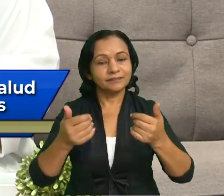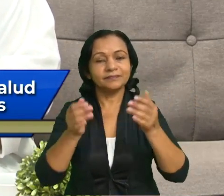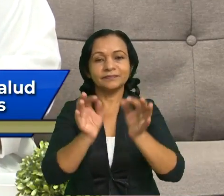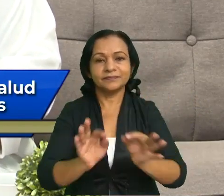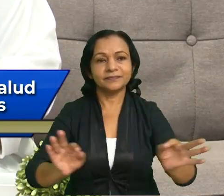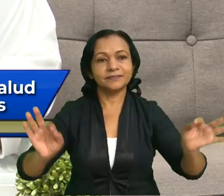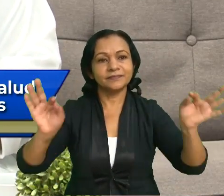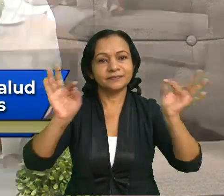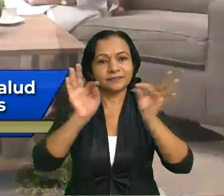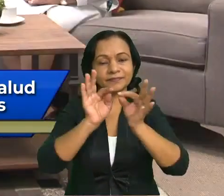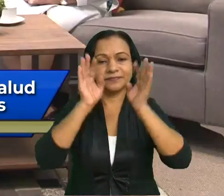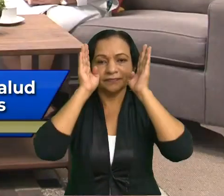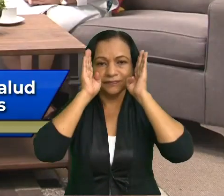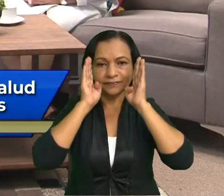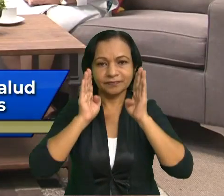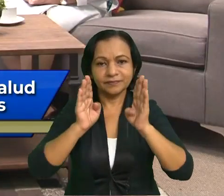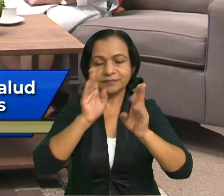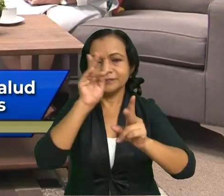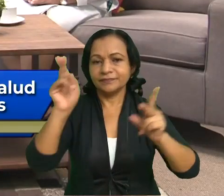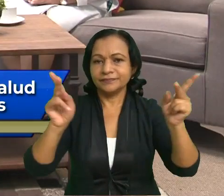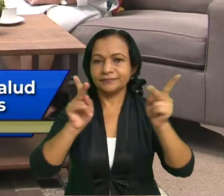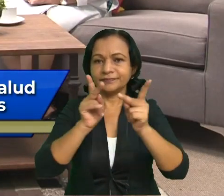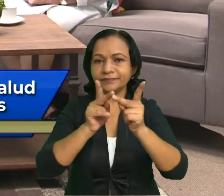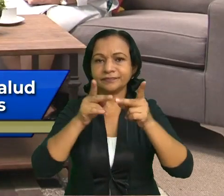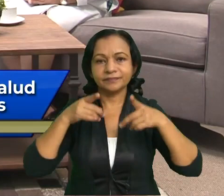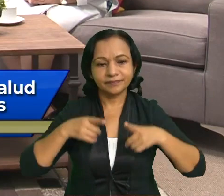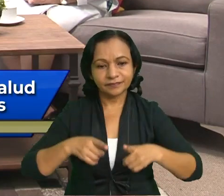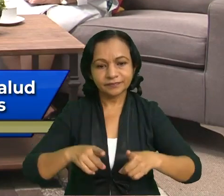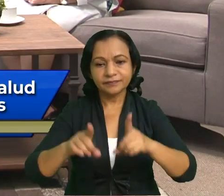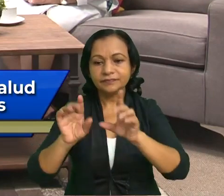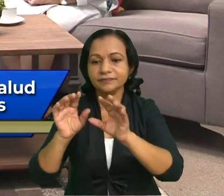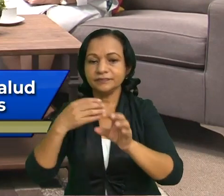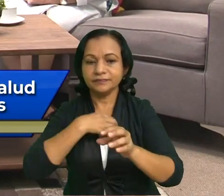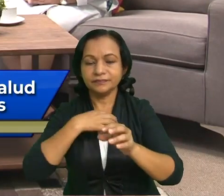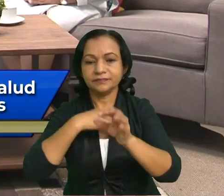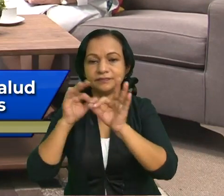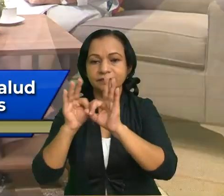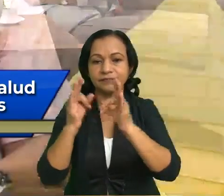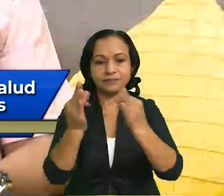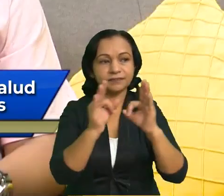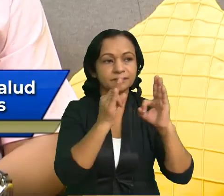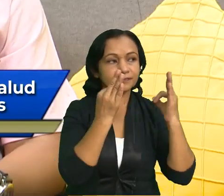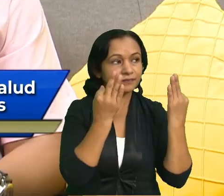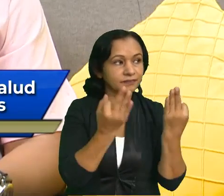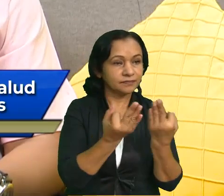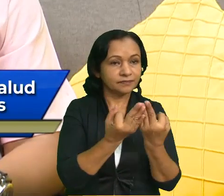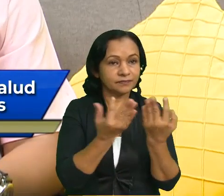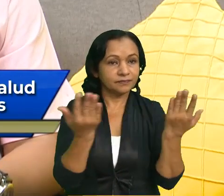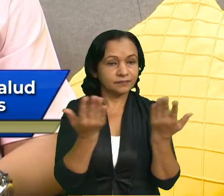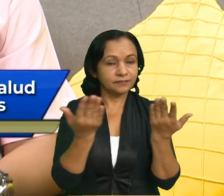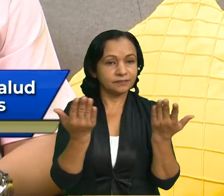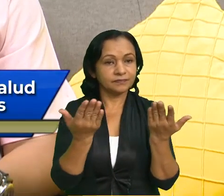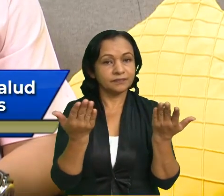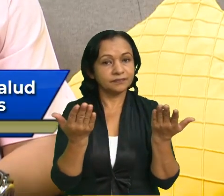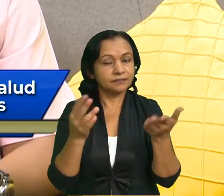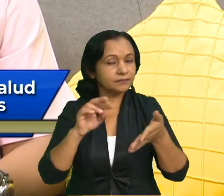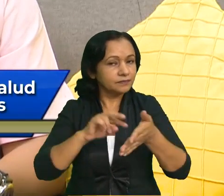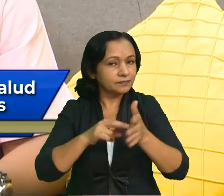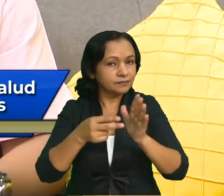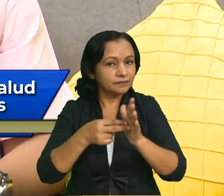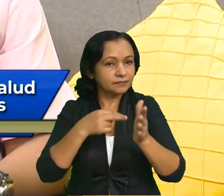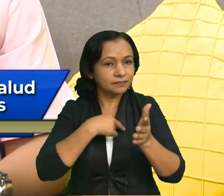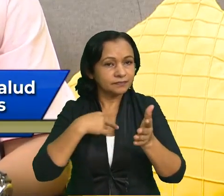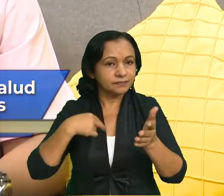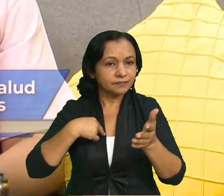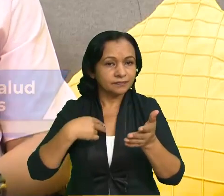importante entre una atención integral también de dignificación también de la familia es decir porque obviamente amén de que fuese una emergencia no implicaba que iban